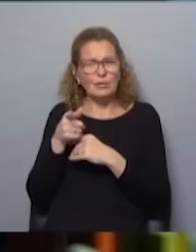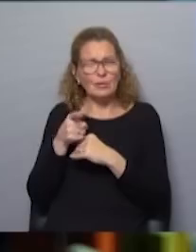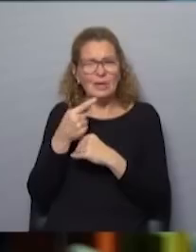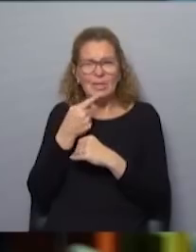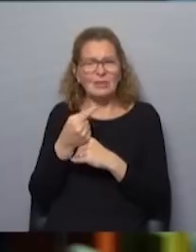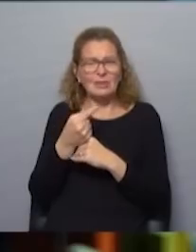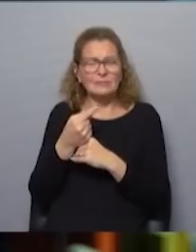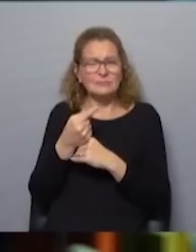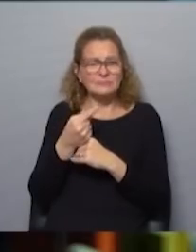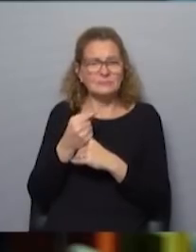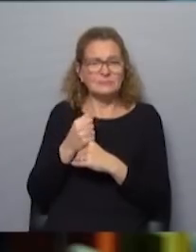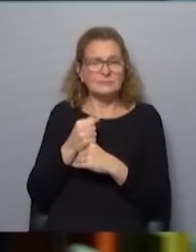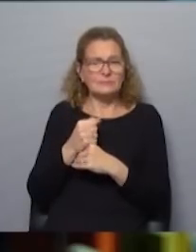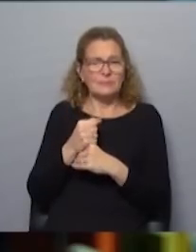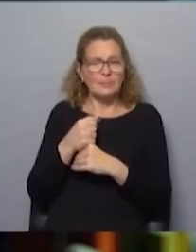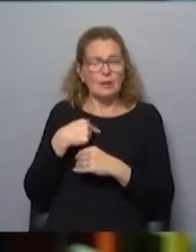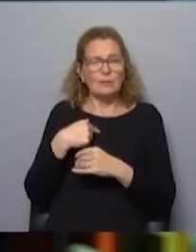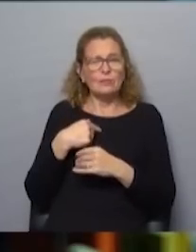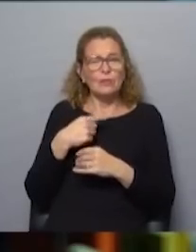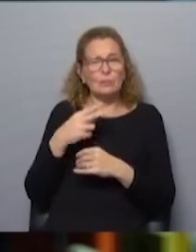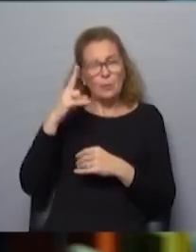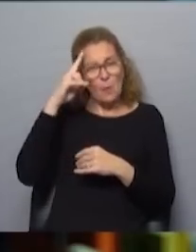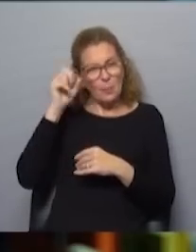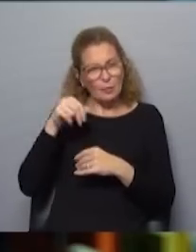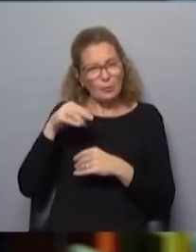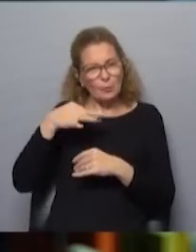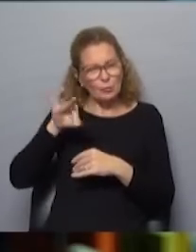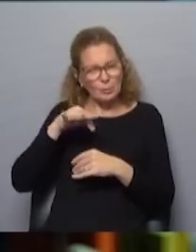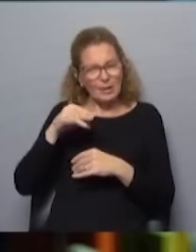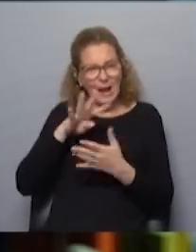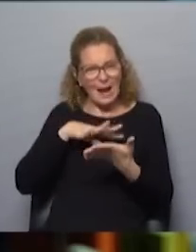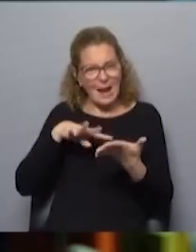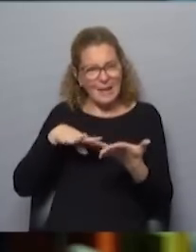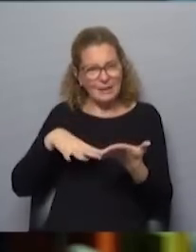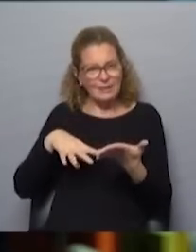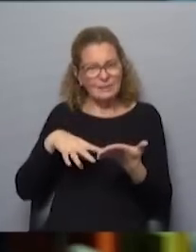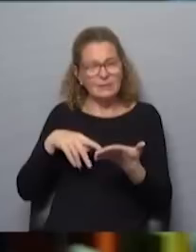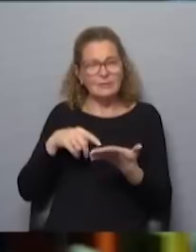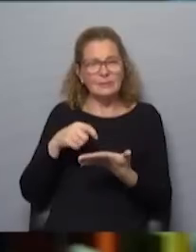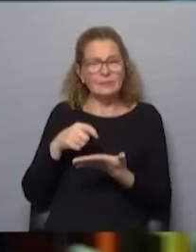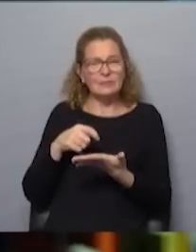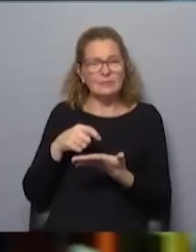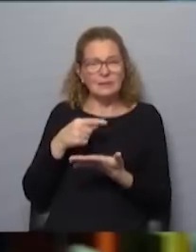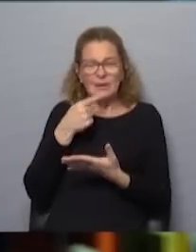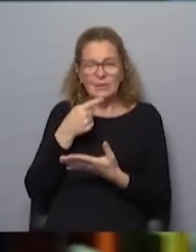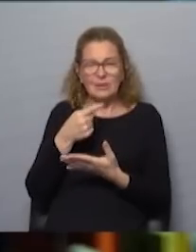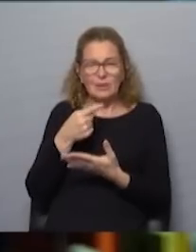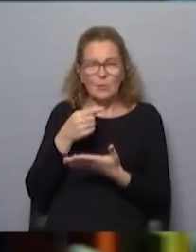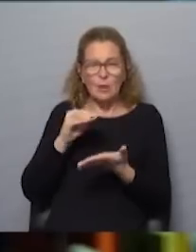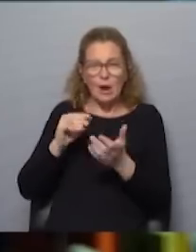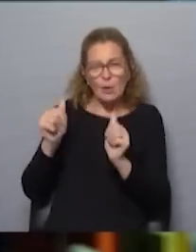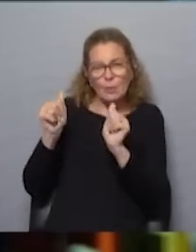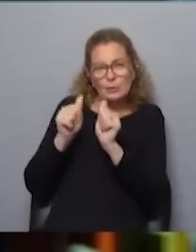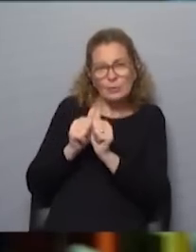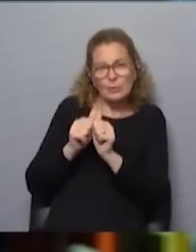que yo tuve oportunidad de leer recientemente en una nota firmada por él donde dice que el asesoramiento